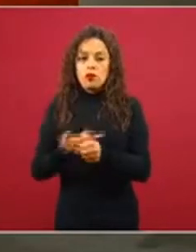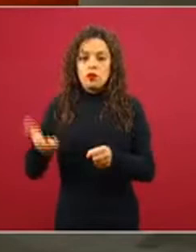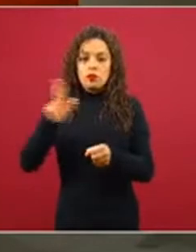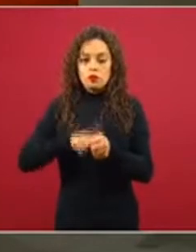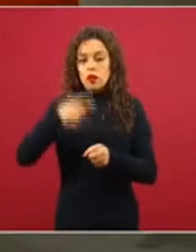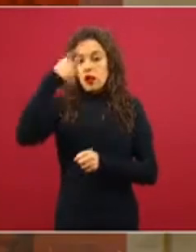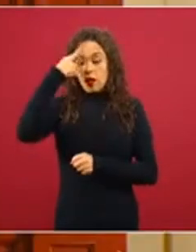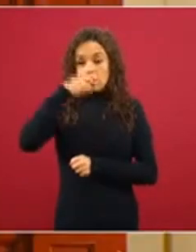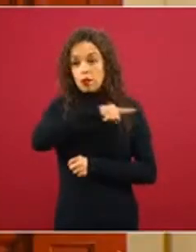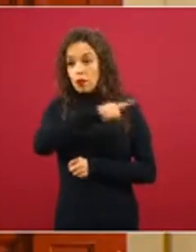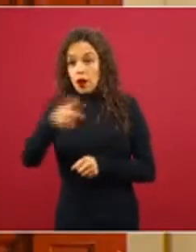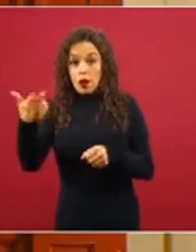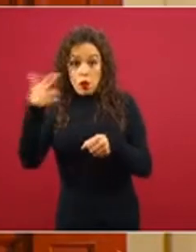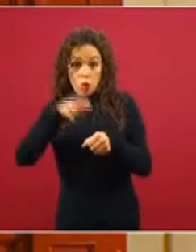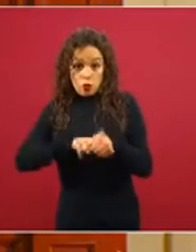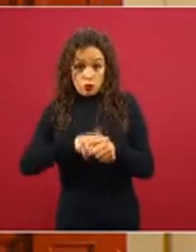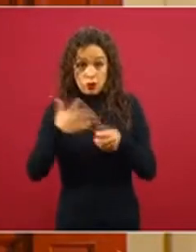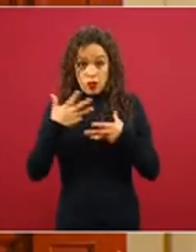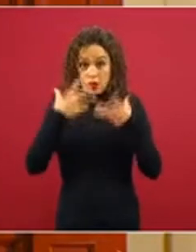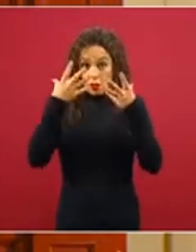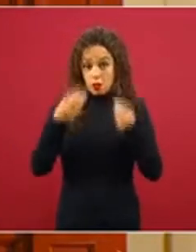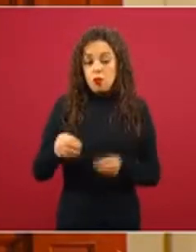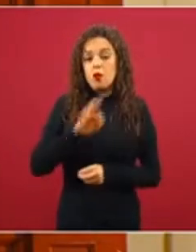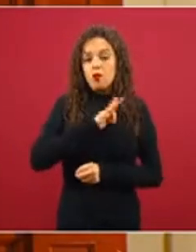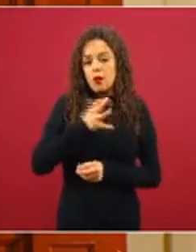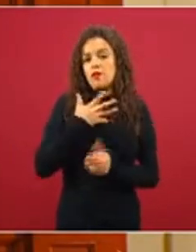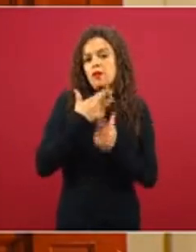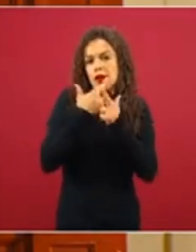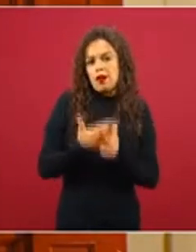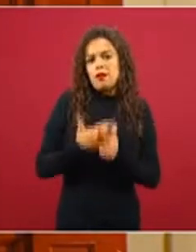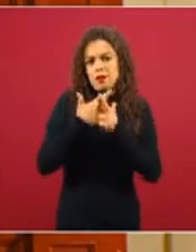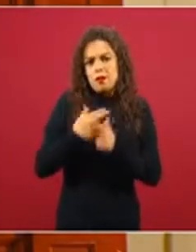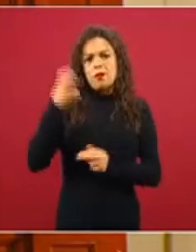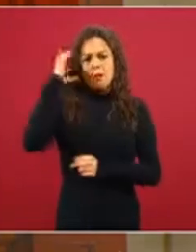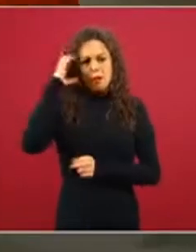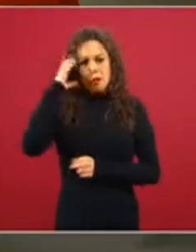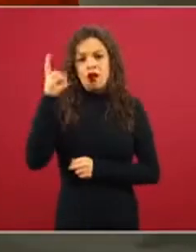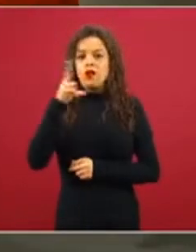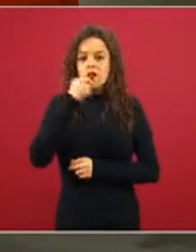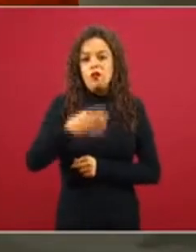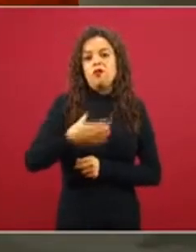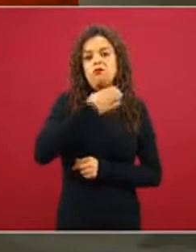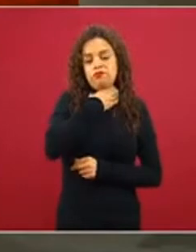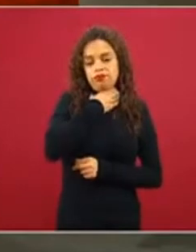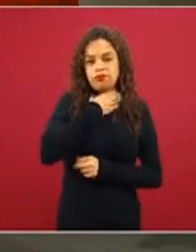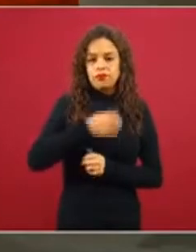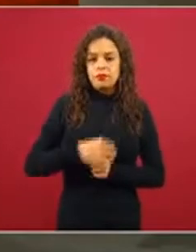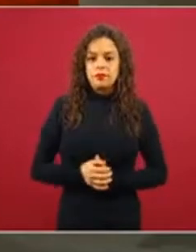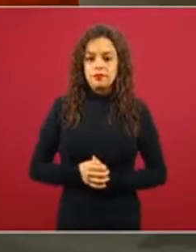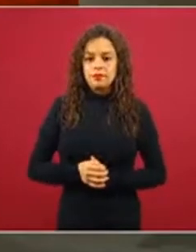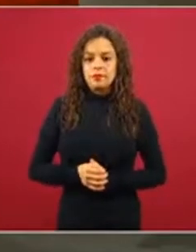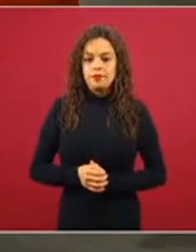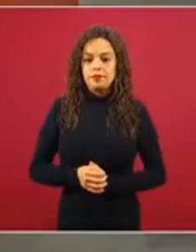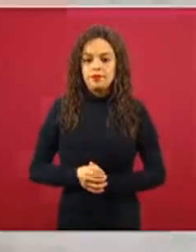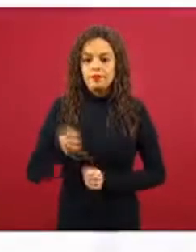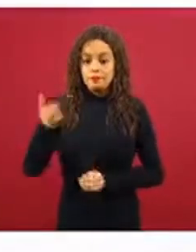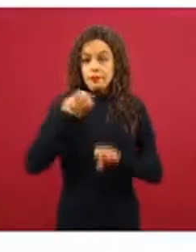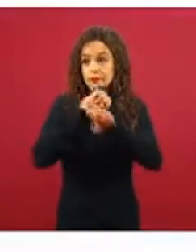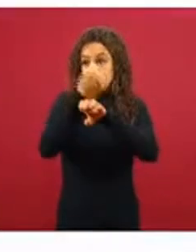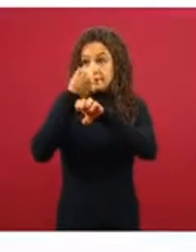cama disponible. En la siguiente diapositiva podemos ver precisamente esta disponibilidad por entidad